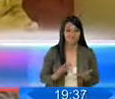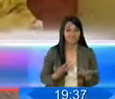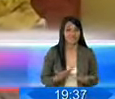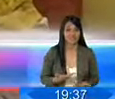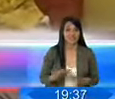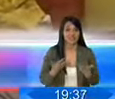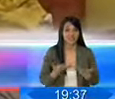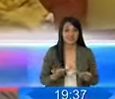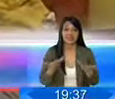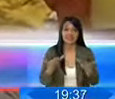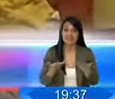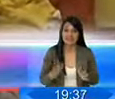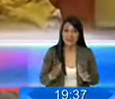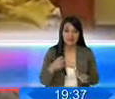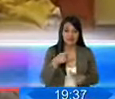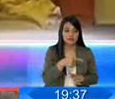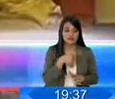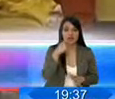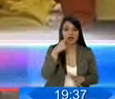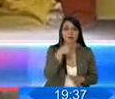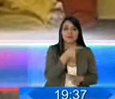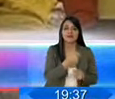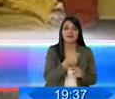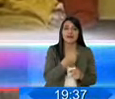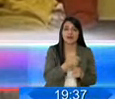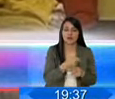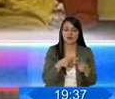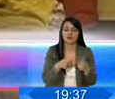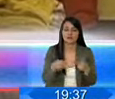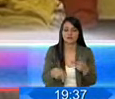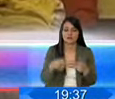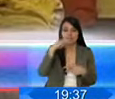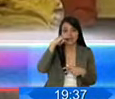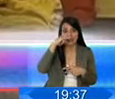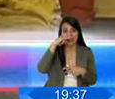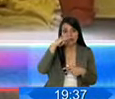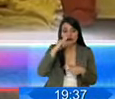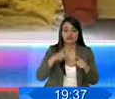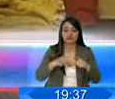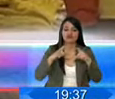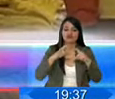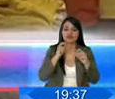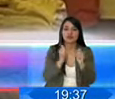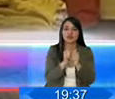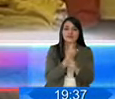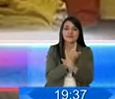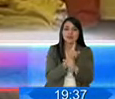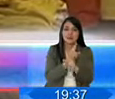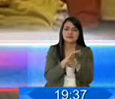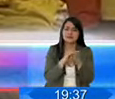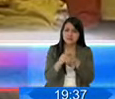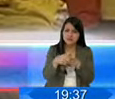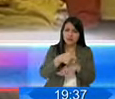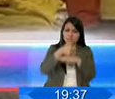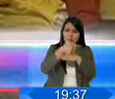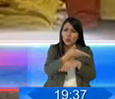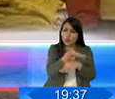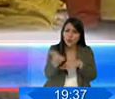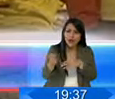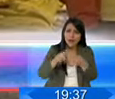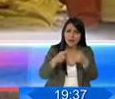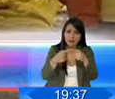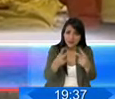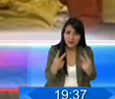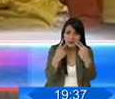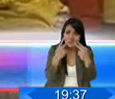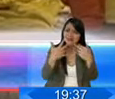se concrete un trabajo para Luis e igual manera el carnet de discapacidad para Michael. Invito a todas las autoridades y a ustedes, a todos los que nos están